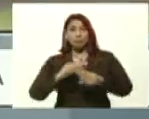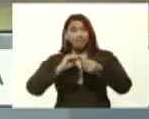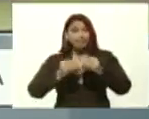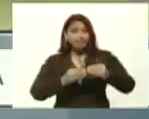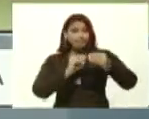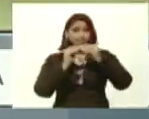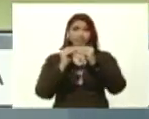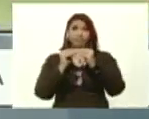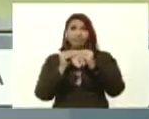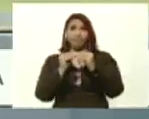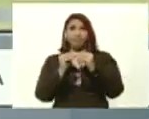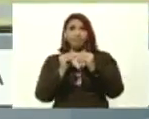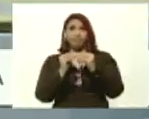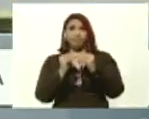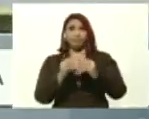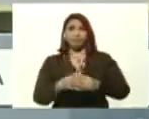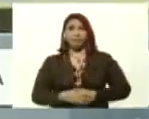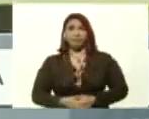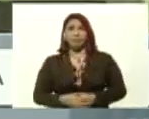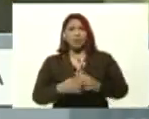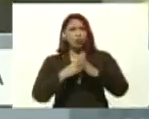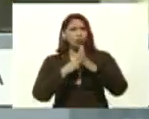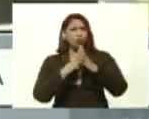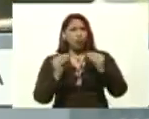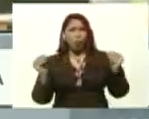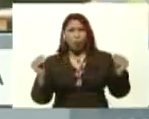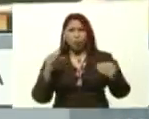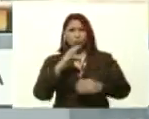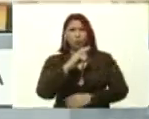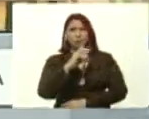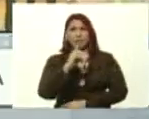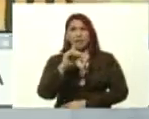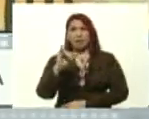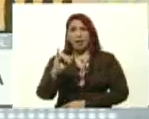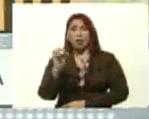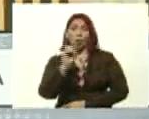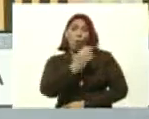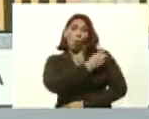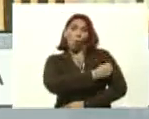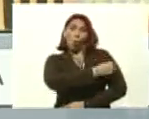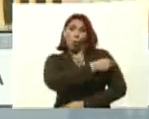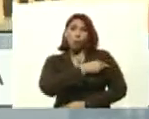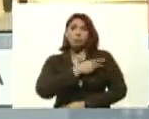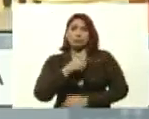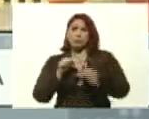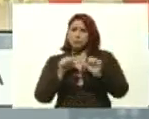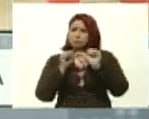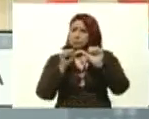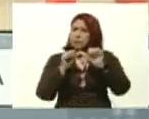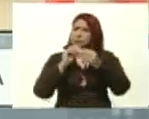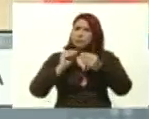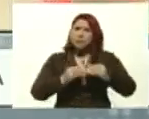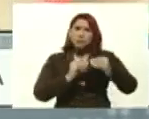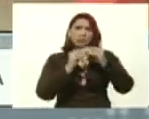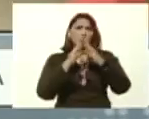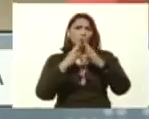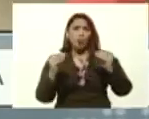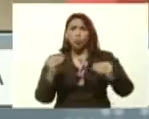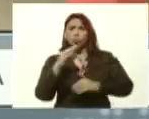Recuperar todos los ambulatorios. Seguir recuperando todos los